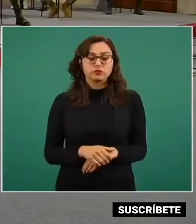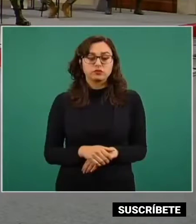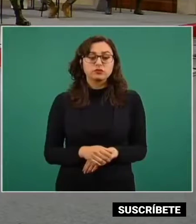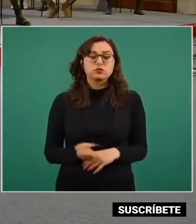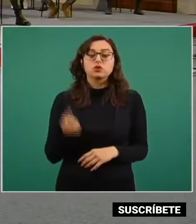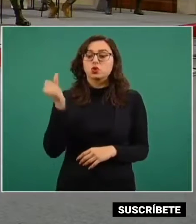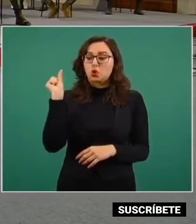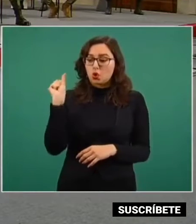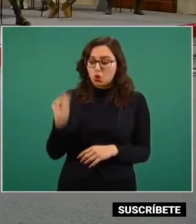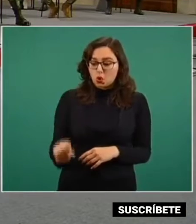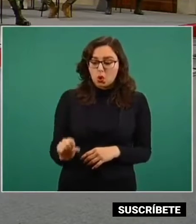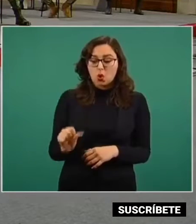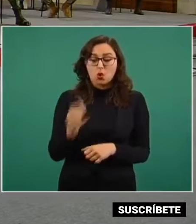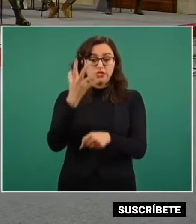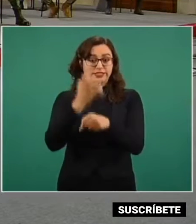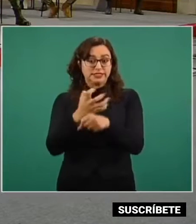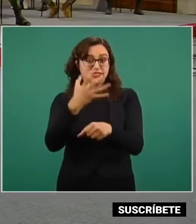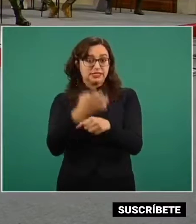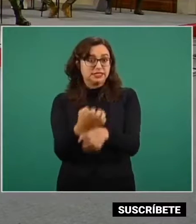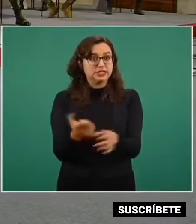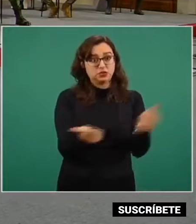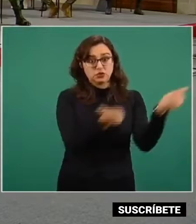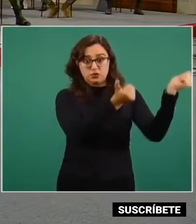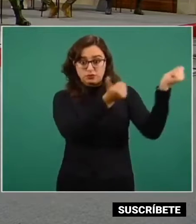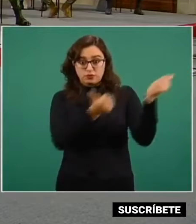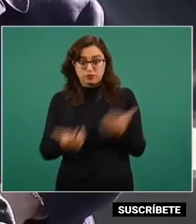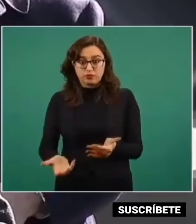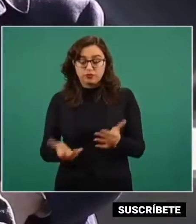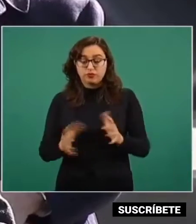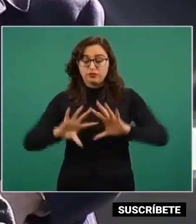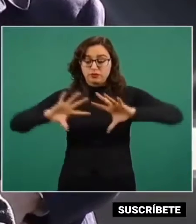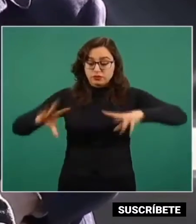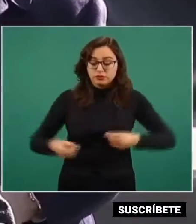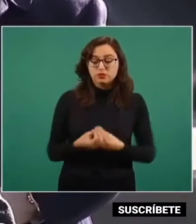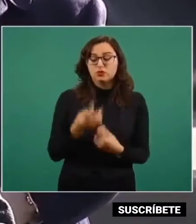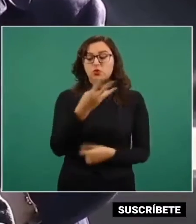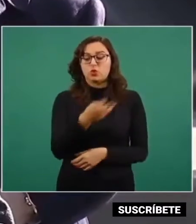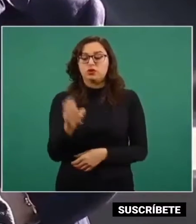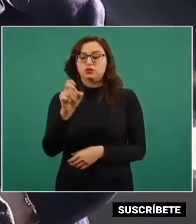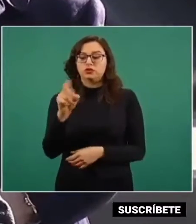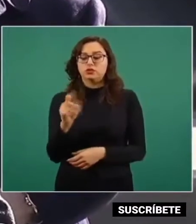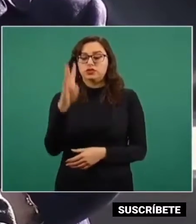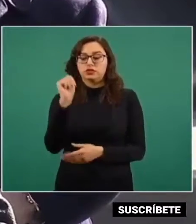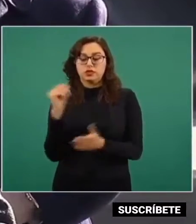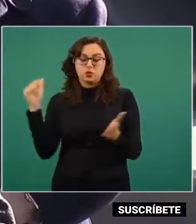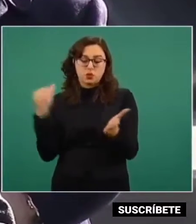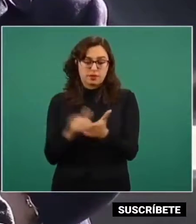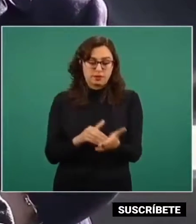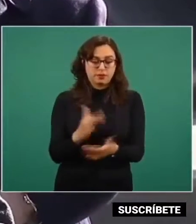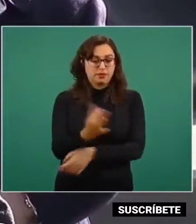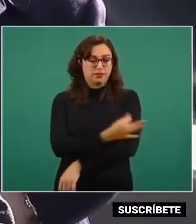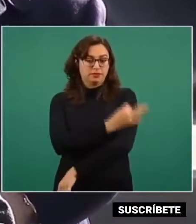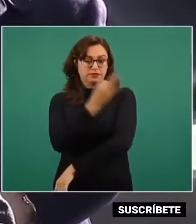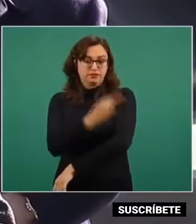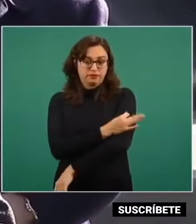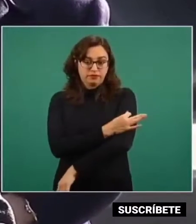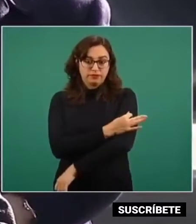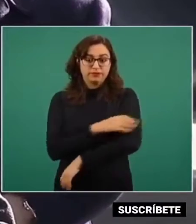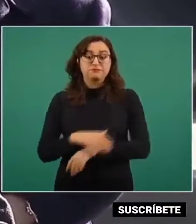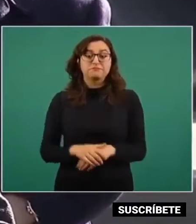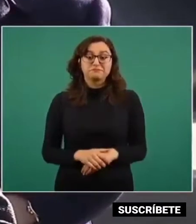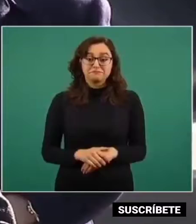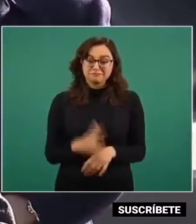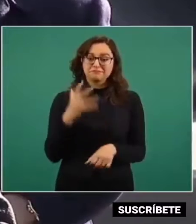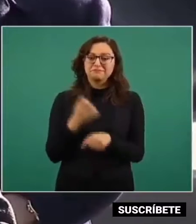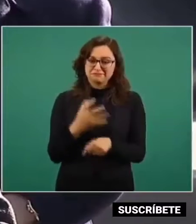recibimos un quinto envío con 439 mil dosis. Y como no hay quinto malo,